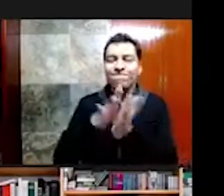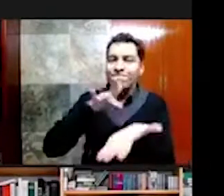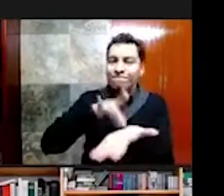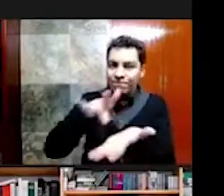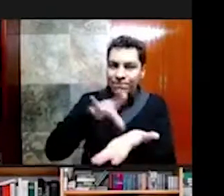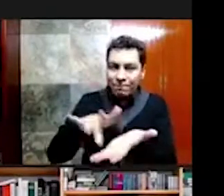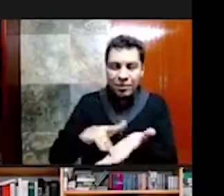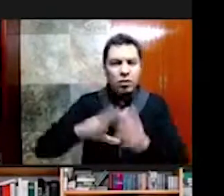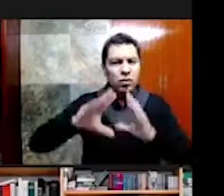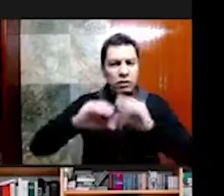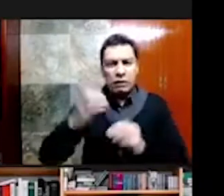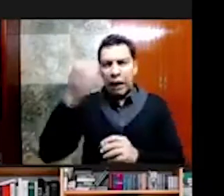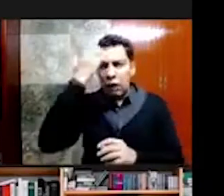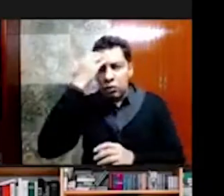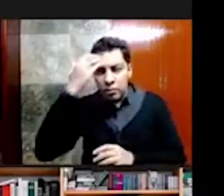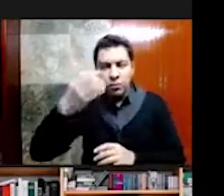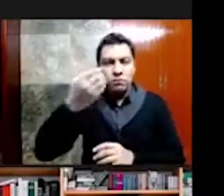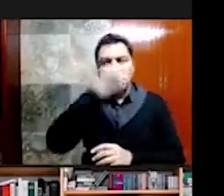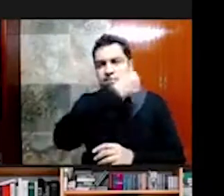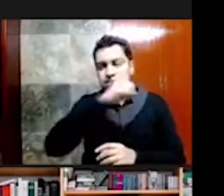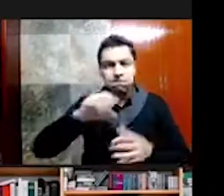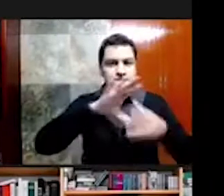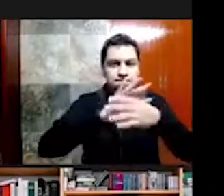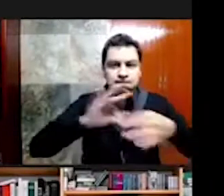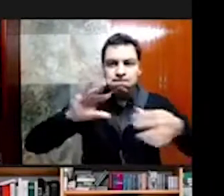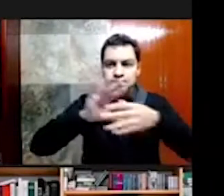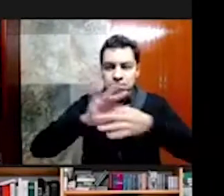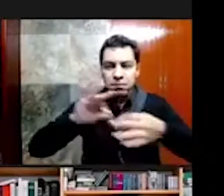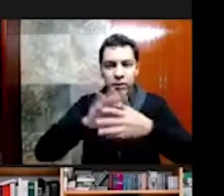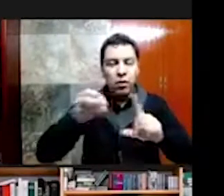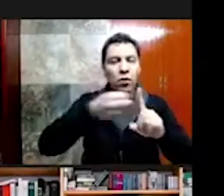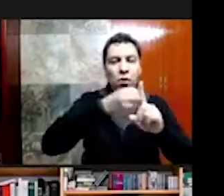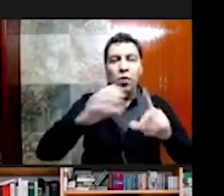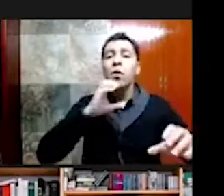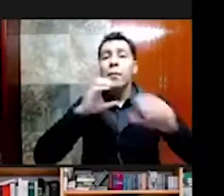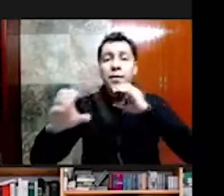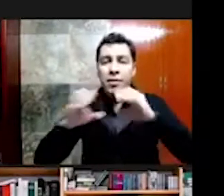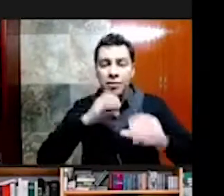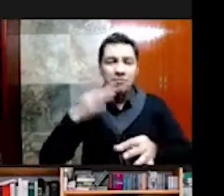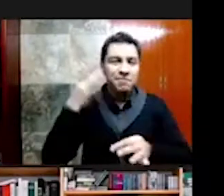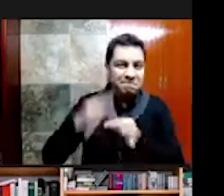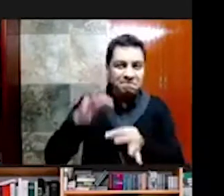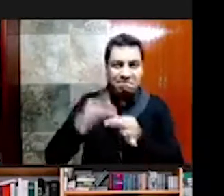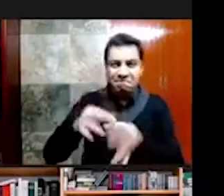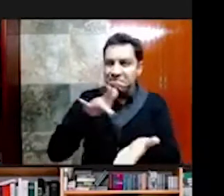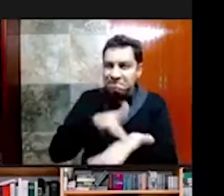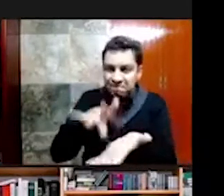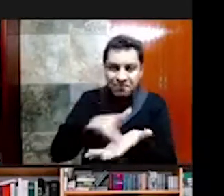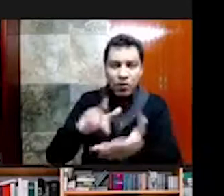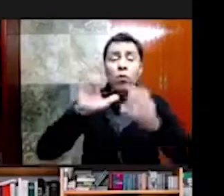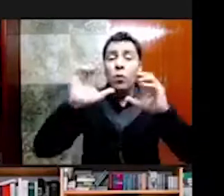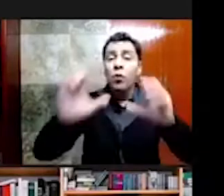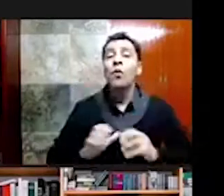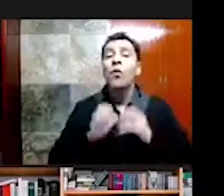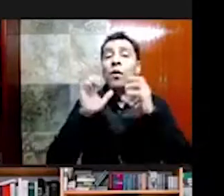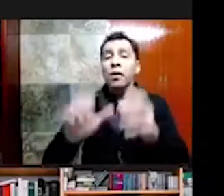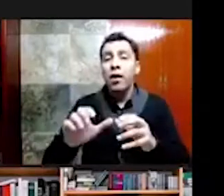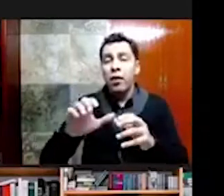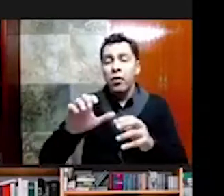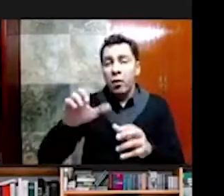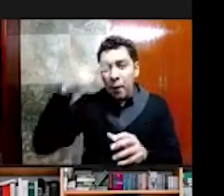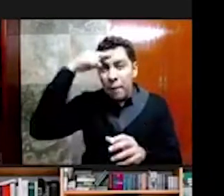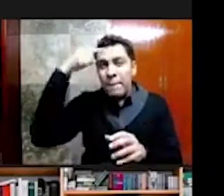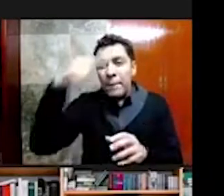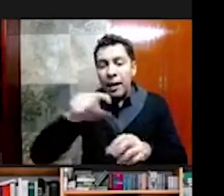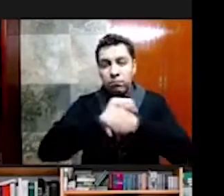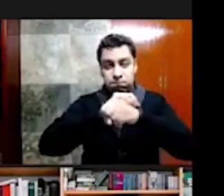dando conocimiento, dando procesos de comunicación constante y de apoyo y de cuidado contra la COVID,